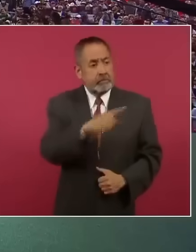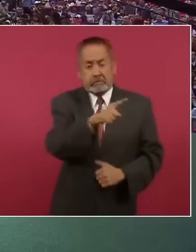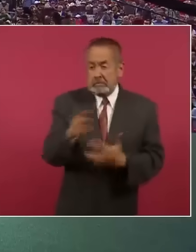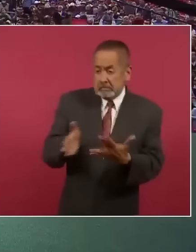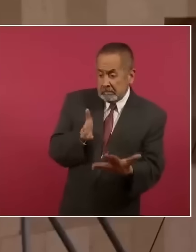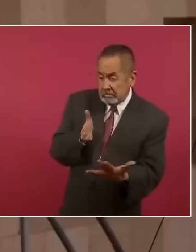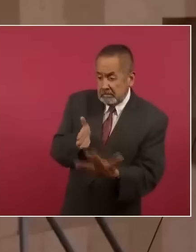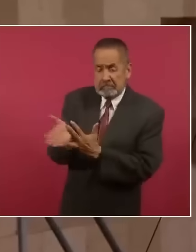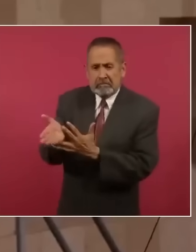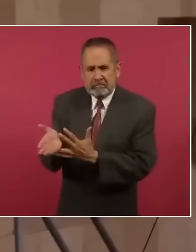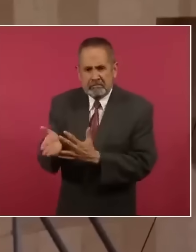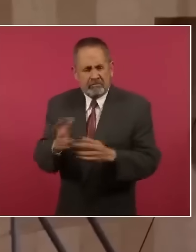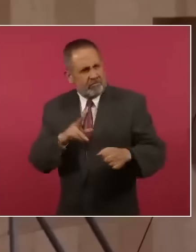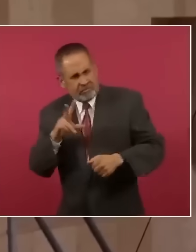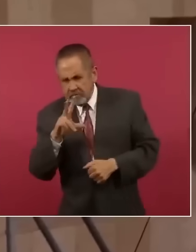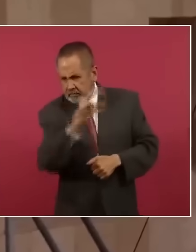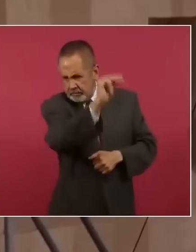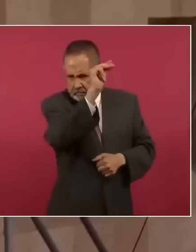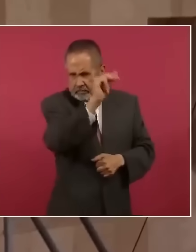Intervencionismo, no.